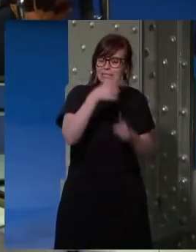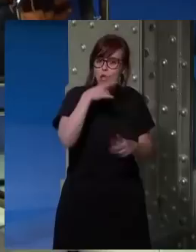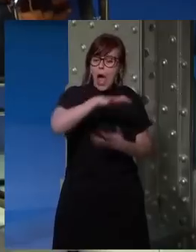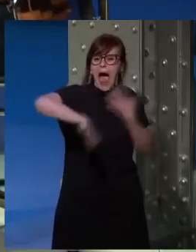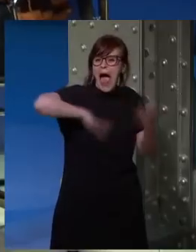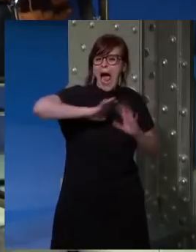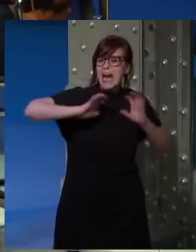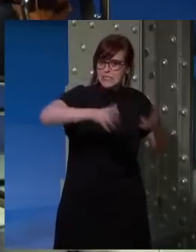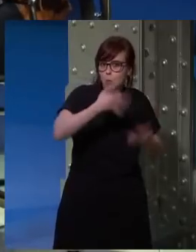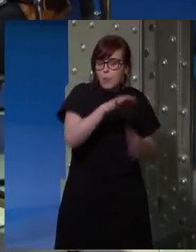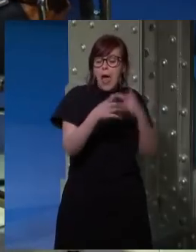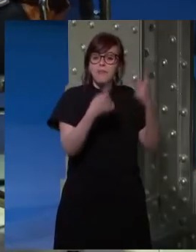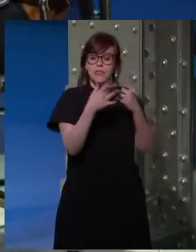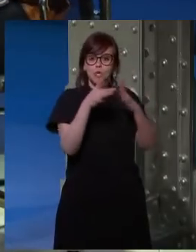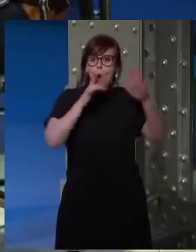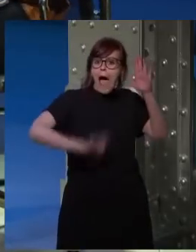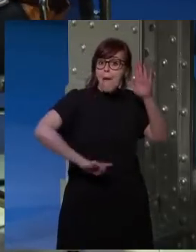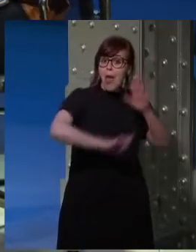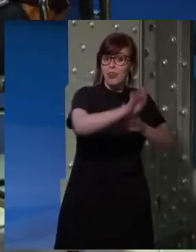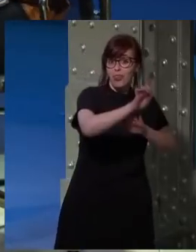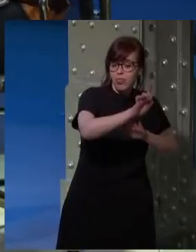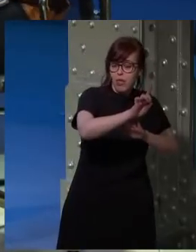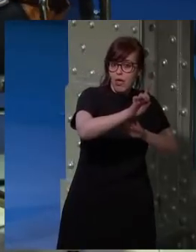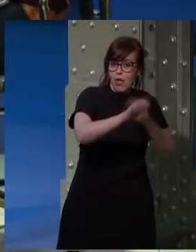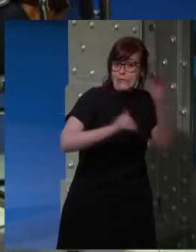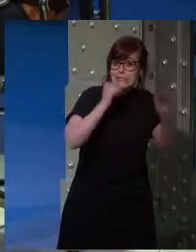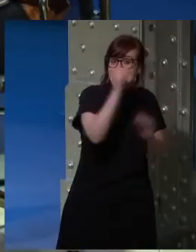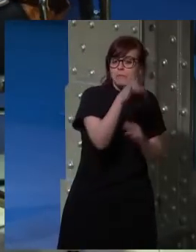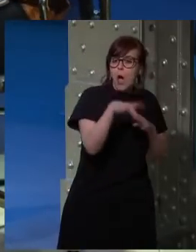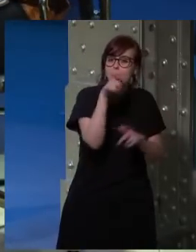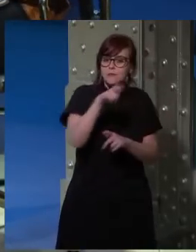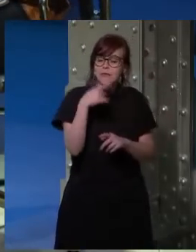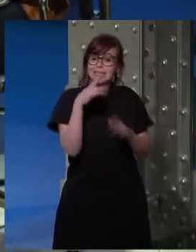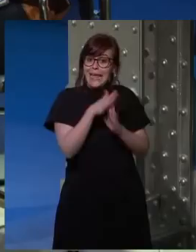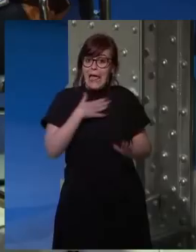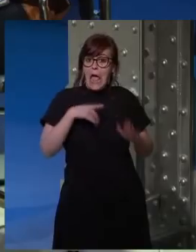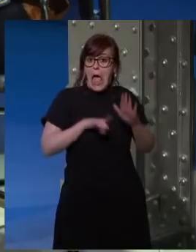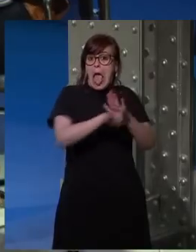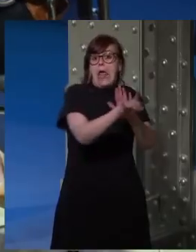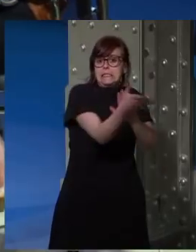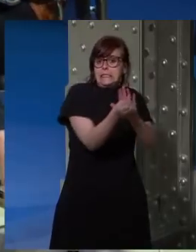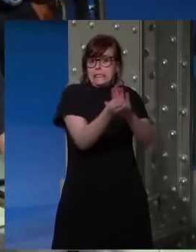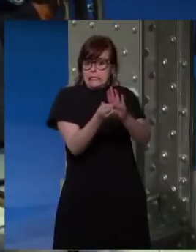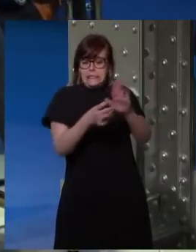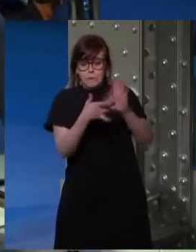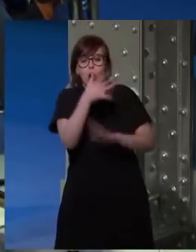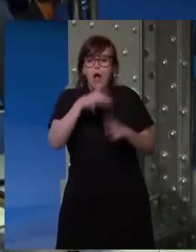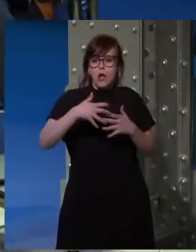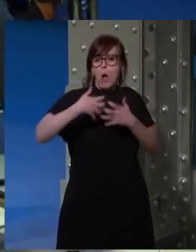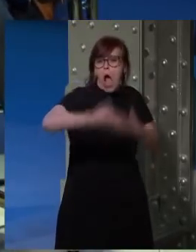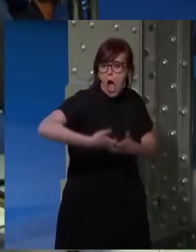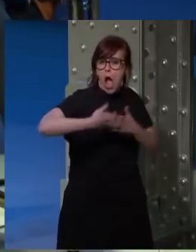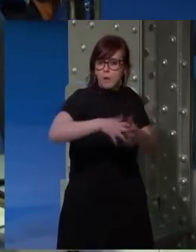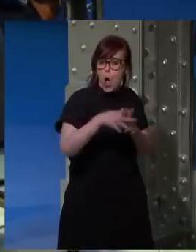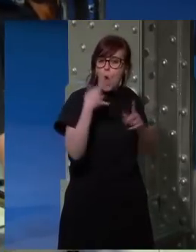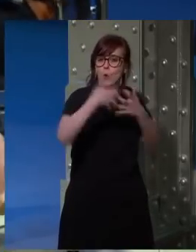cuando hay un avance, pues inmediatamente hay aquellos interesados en que no se siga avanzando, pues tienen que